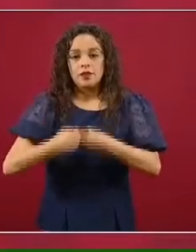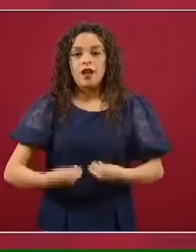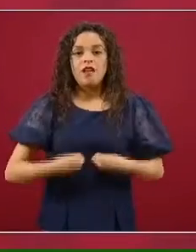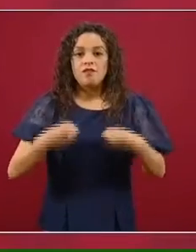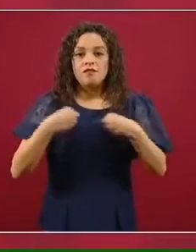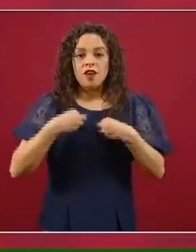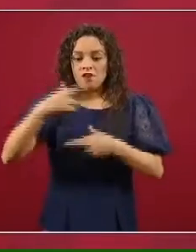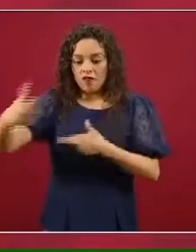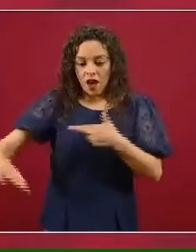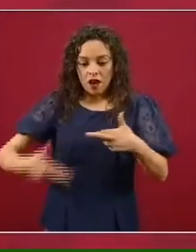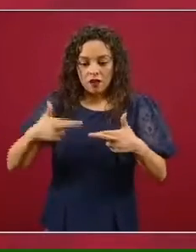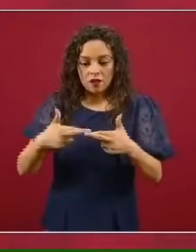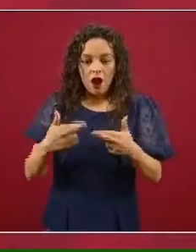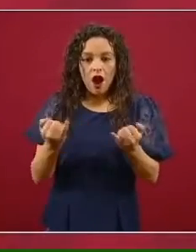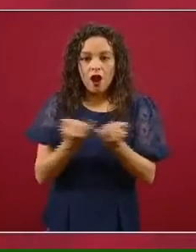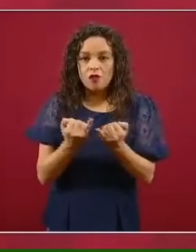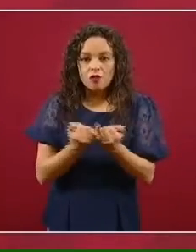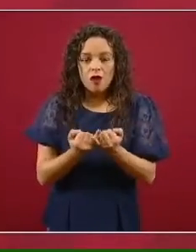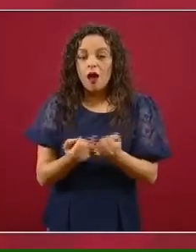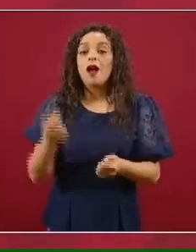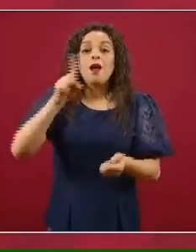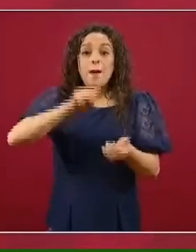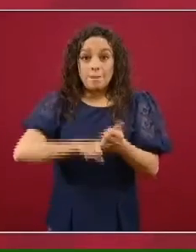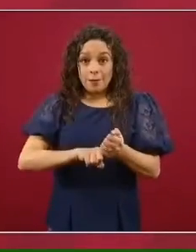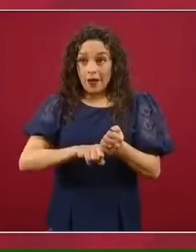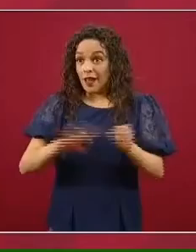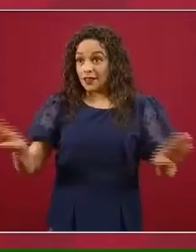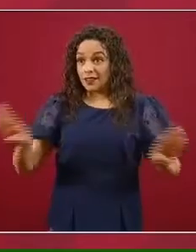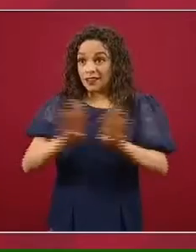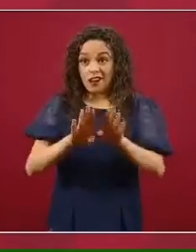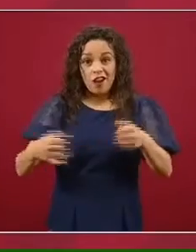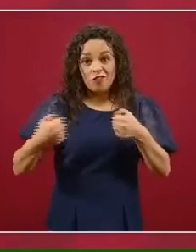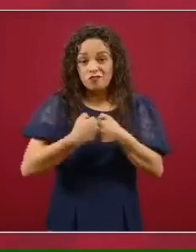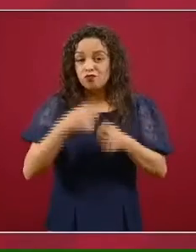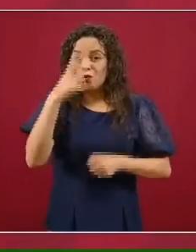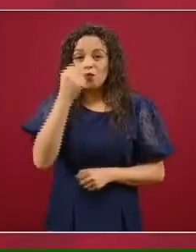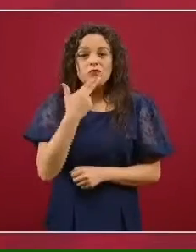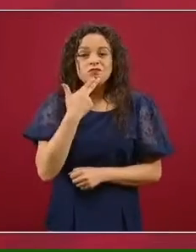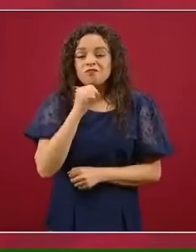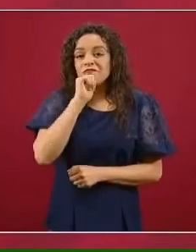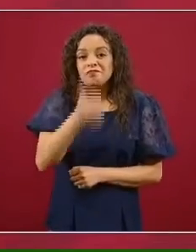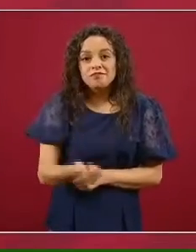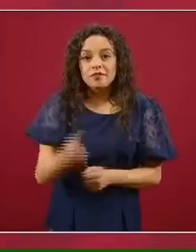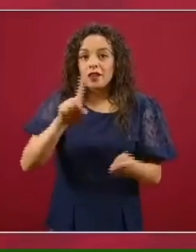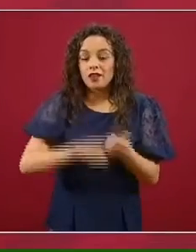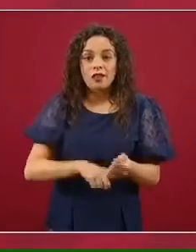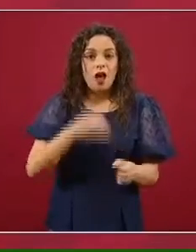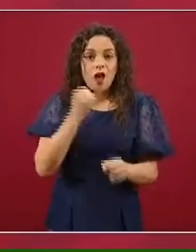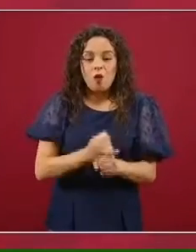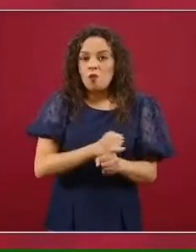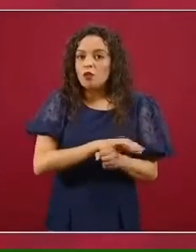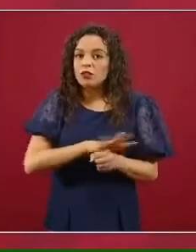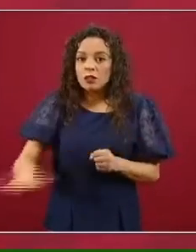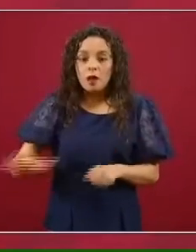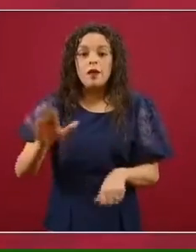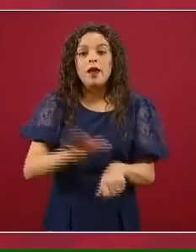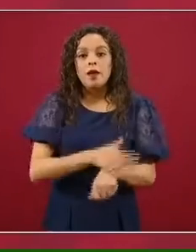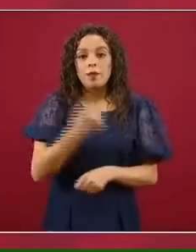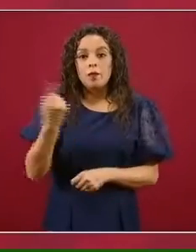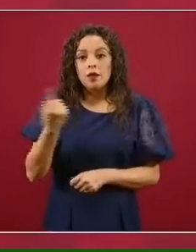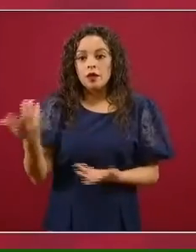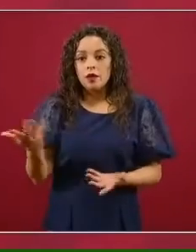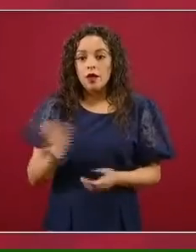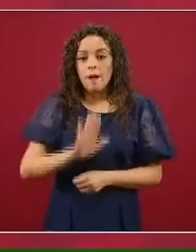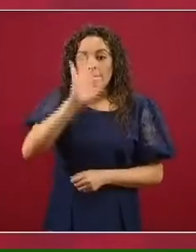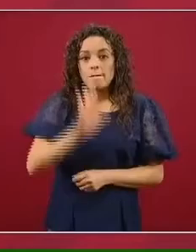común. Entonces, cerrar la frontera es no solamente inviable, sino imposible, dado que es prácticamente como si fuera